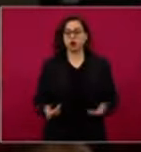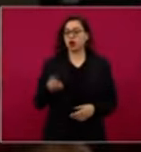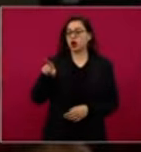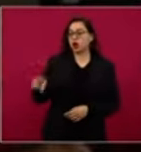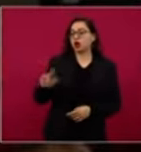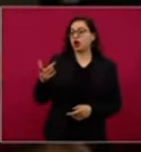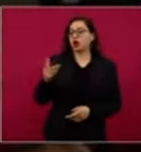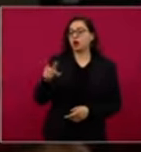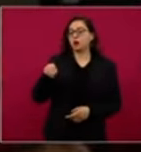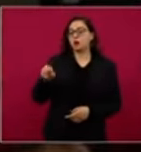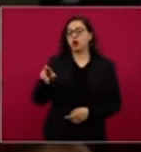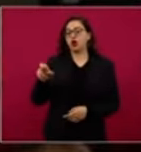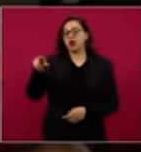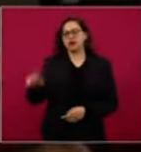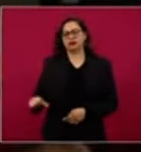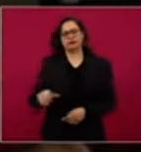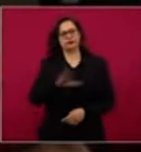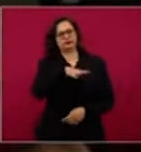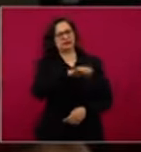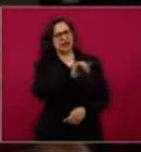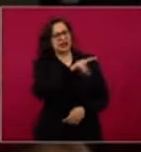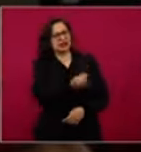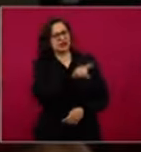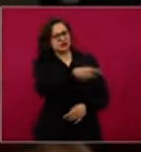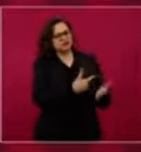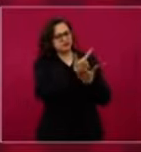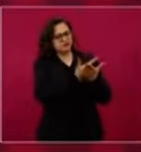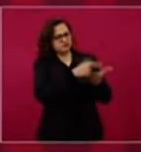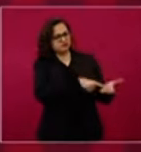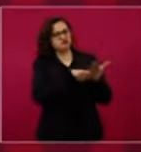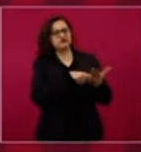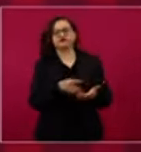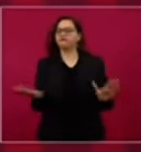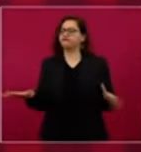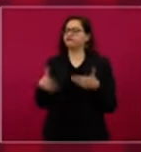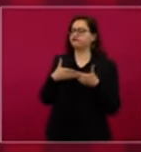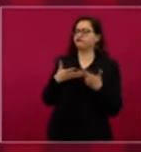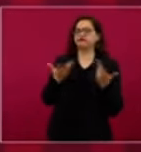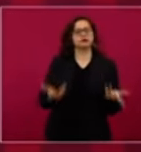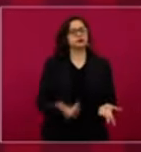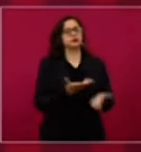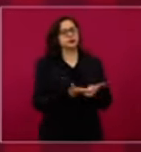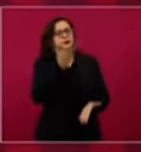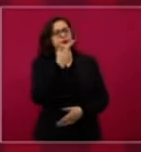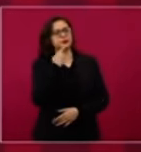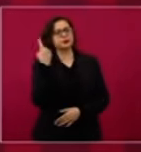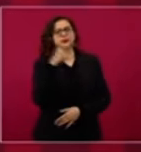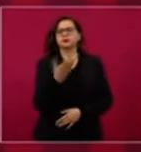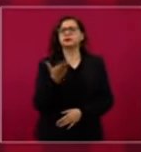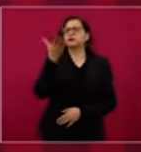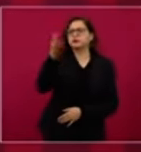como encargado titular del gobierno federal. Gracias. Bueno, mientras no tengamos